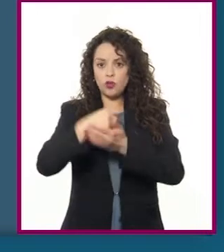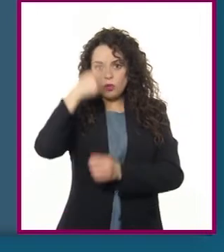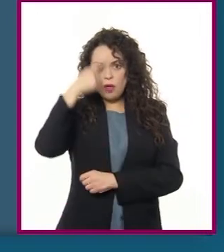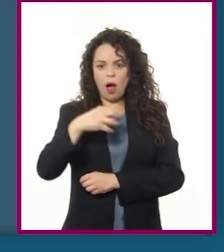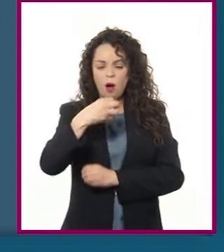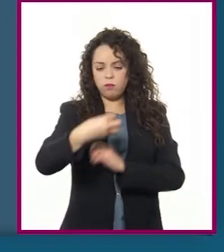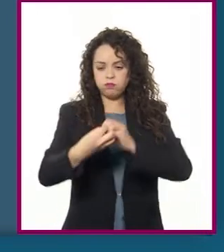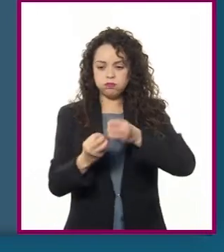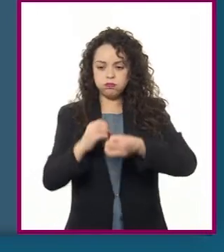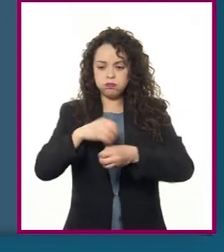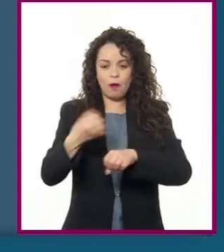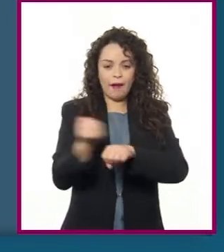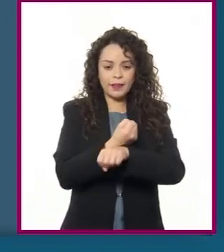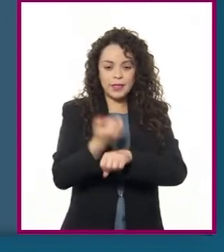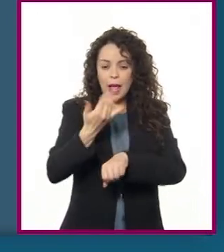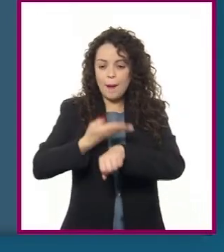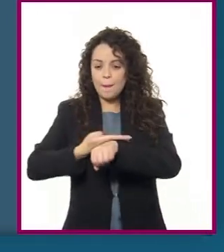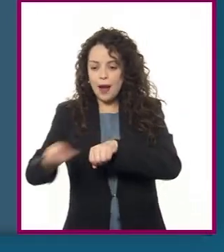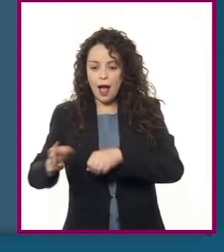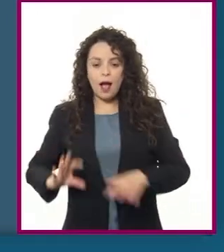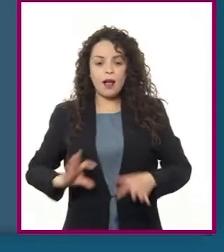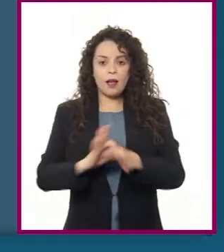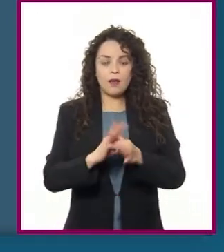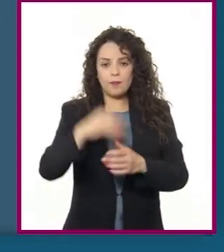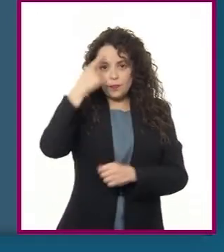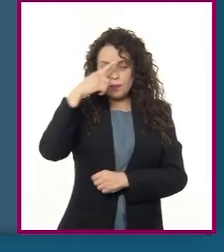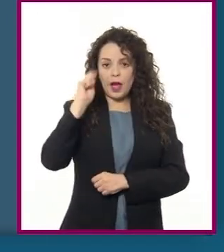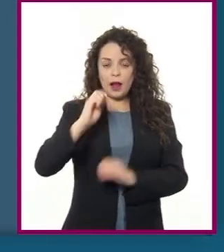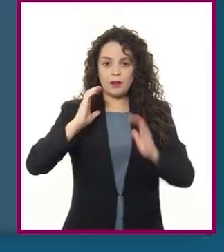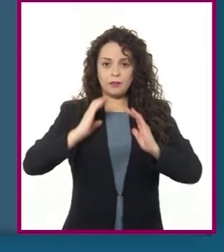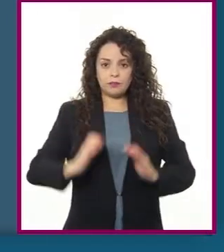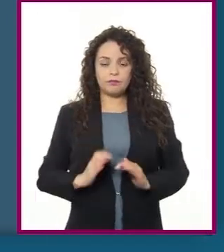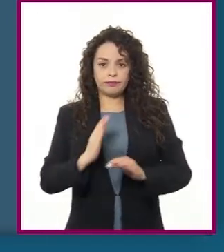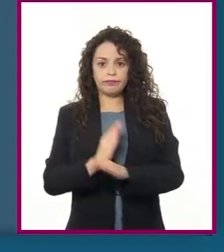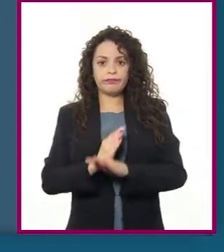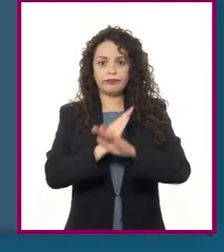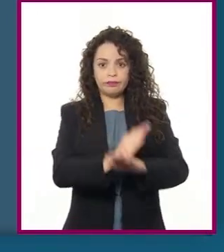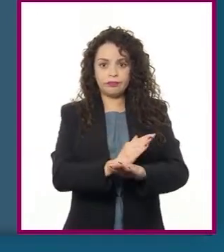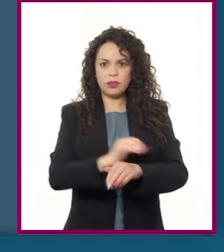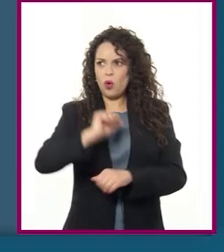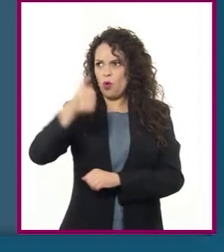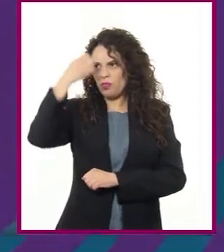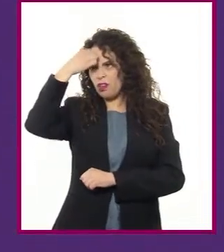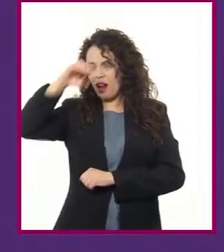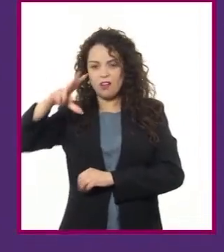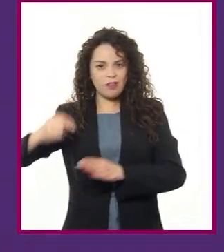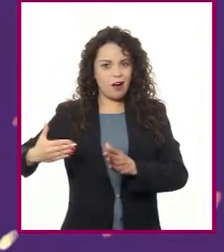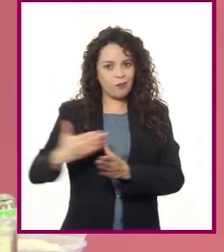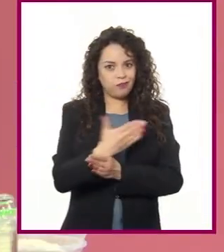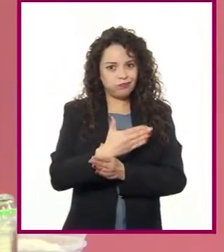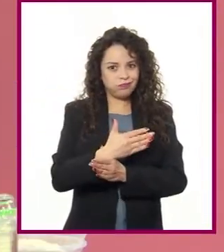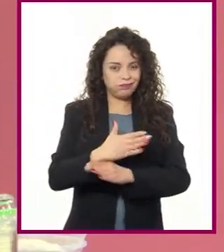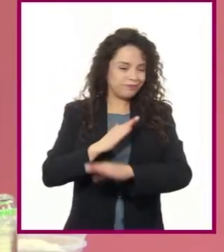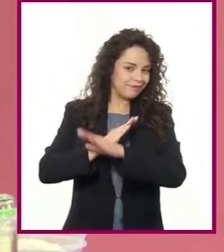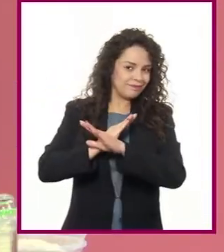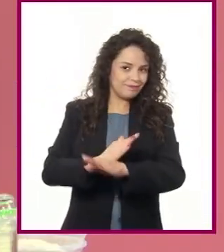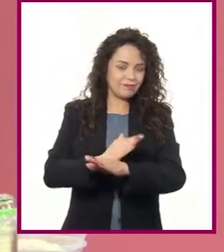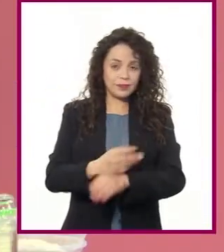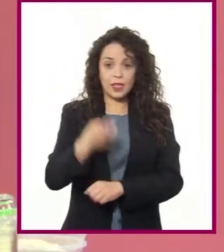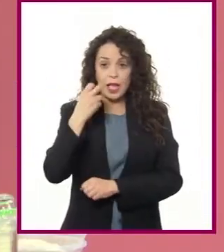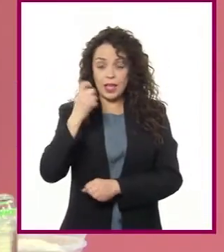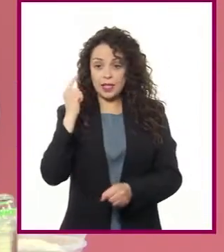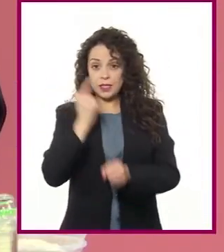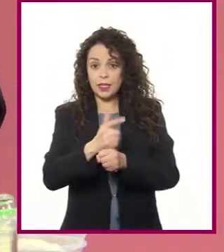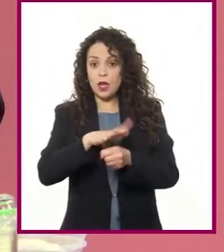y los glóbulos blancos, que forman parte del sistema inmunitario que combate agentes extraños. Para identificar si se trata de una